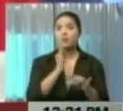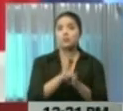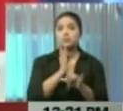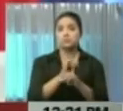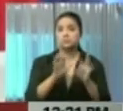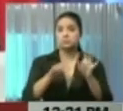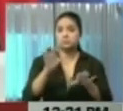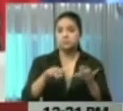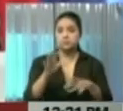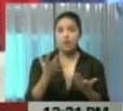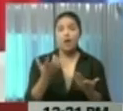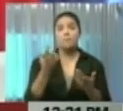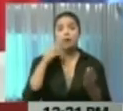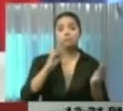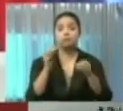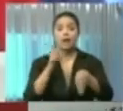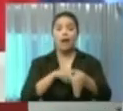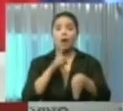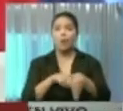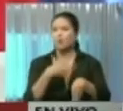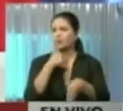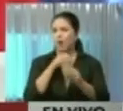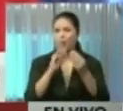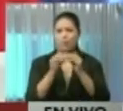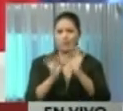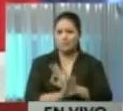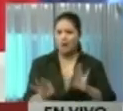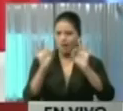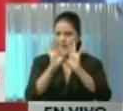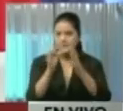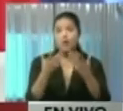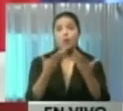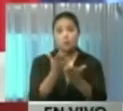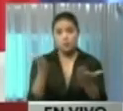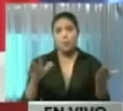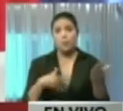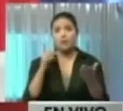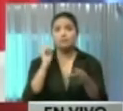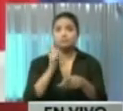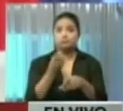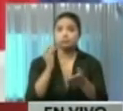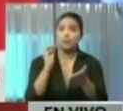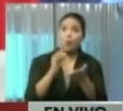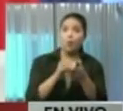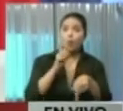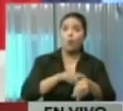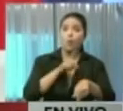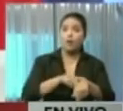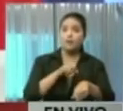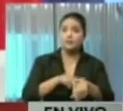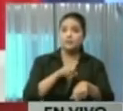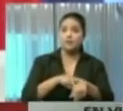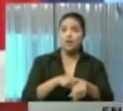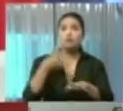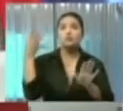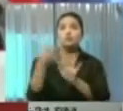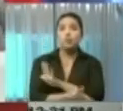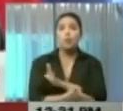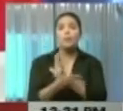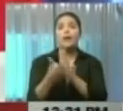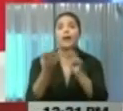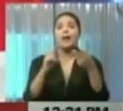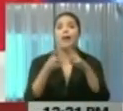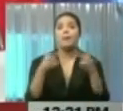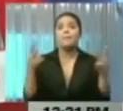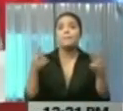electrónicos, para poner la hora, si es que no se actualizan automáticamente, usted pone la hora, sobre todo con respecto a La Paz,